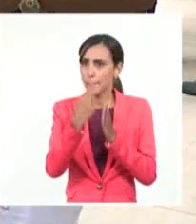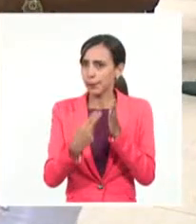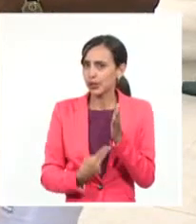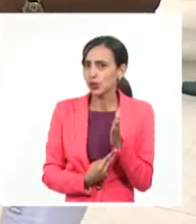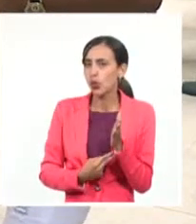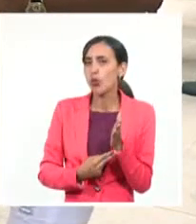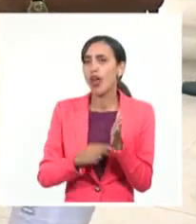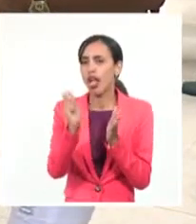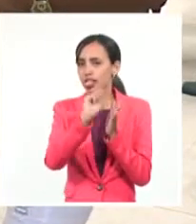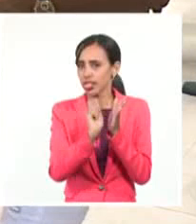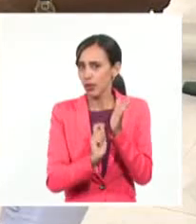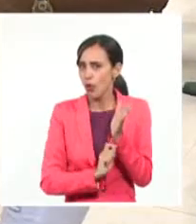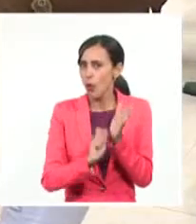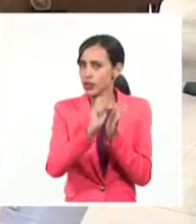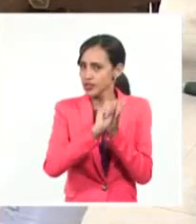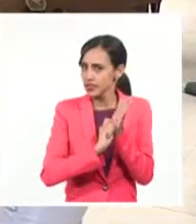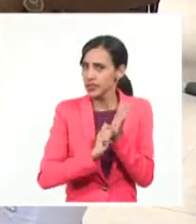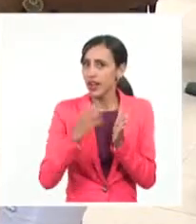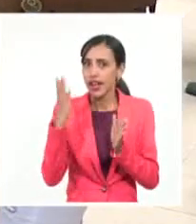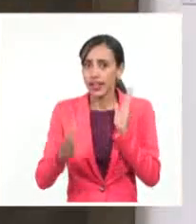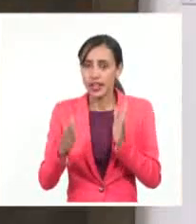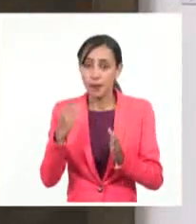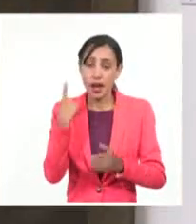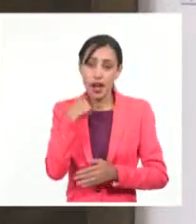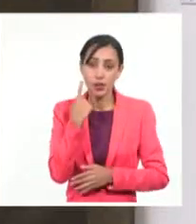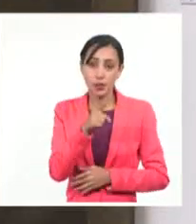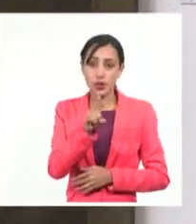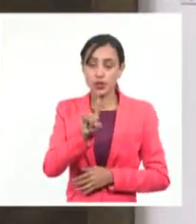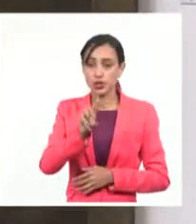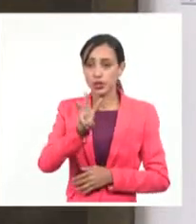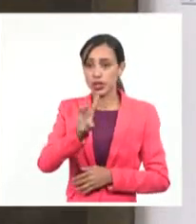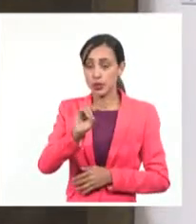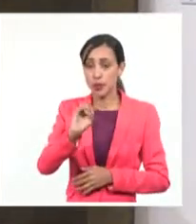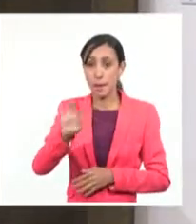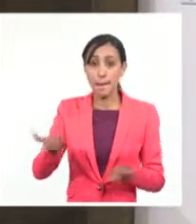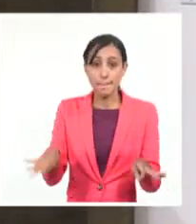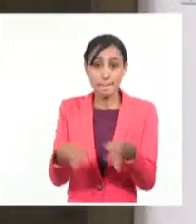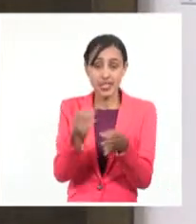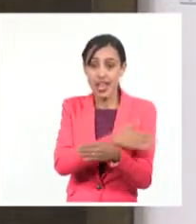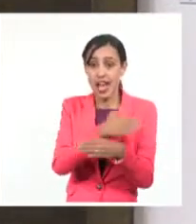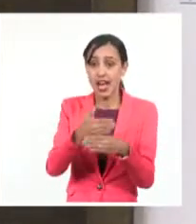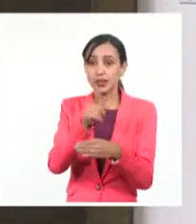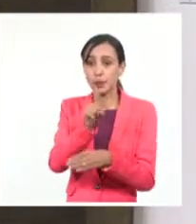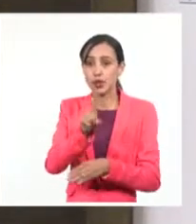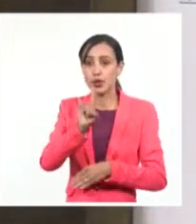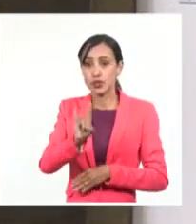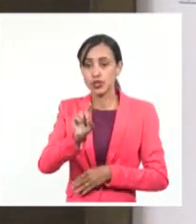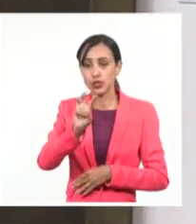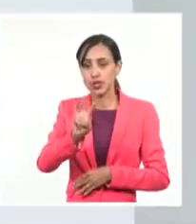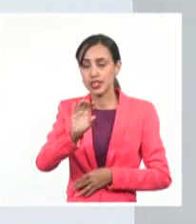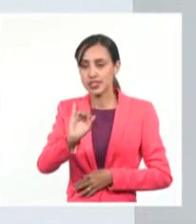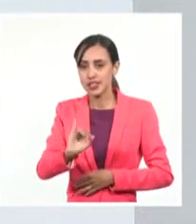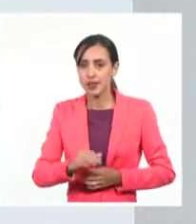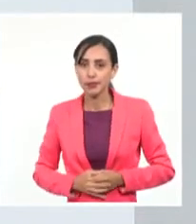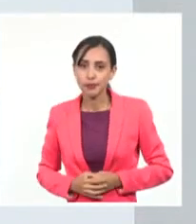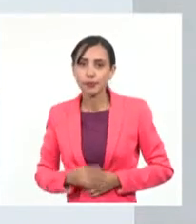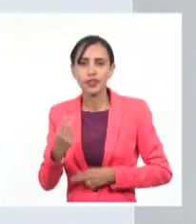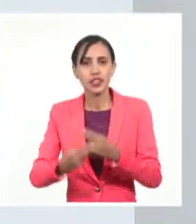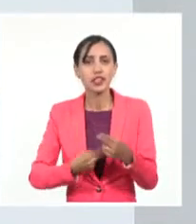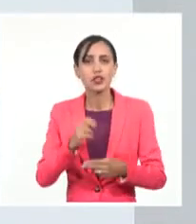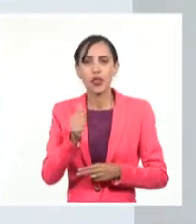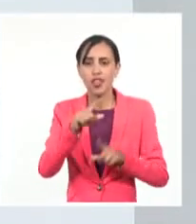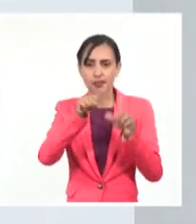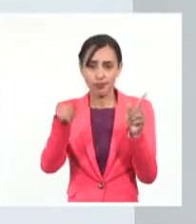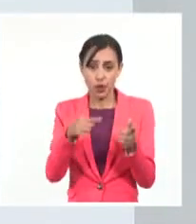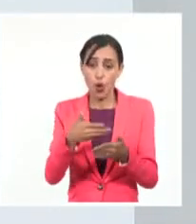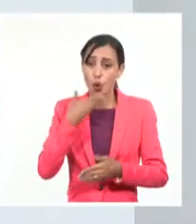recorren la etapa de 1939 en París hasta 1976 en que realizó 10 litografías para el cuento El último